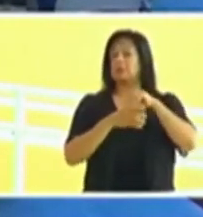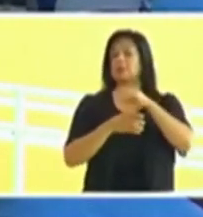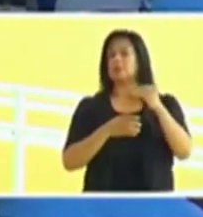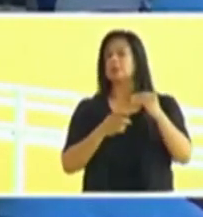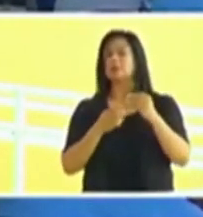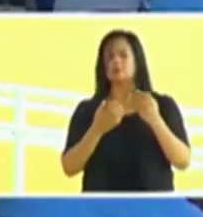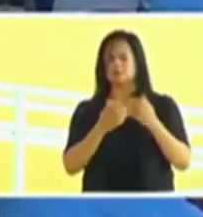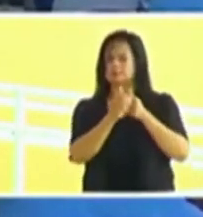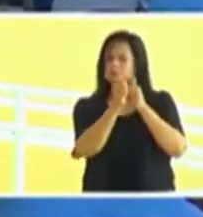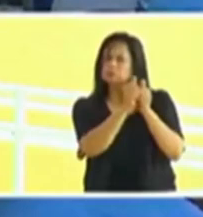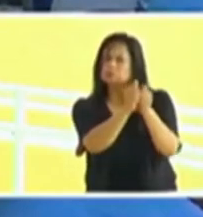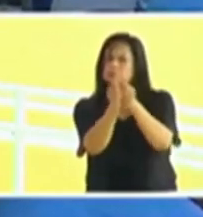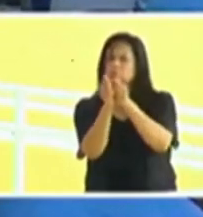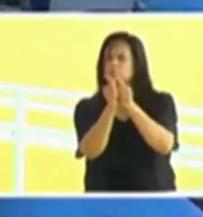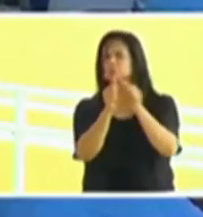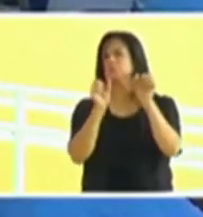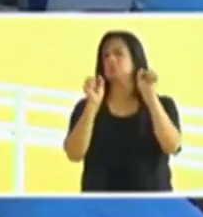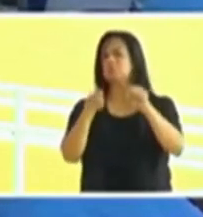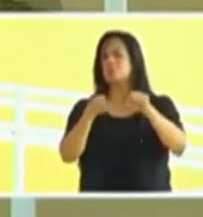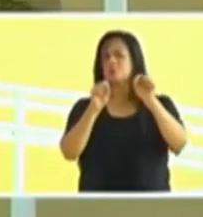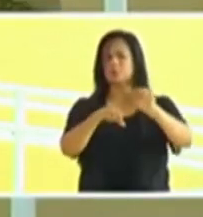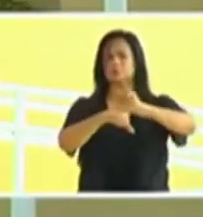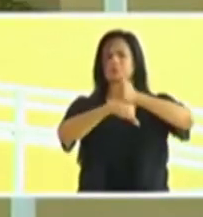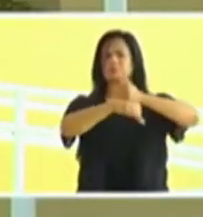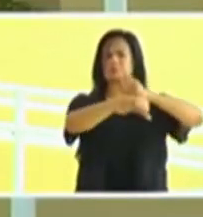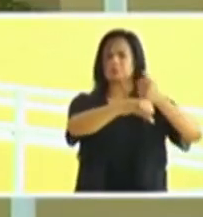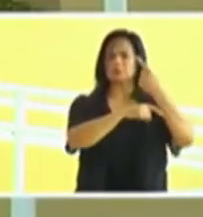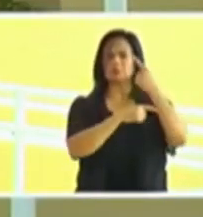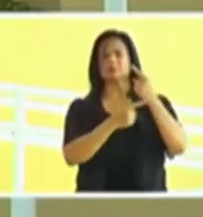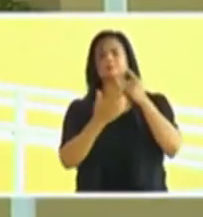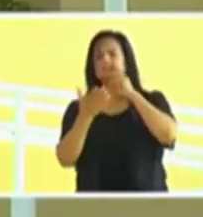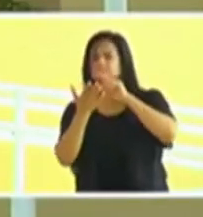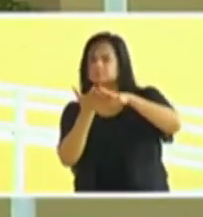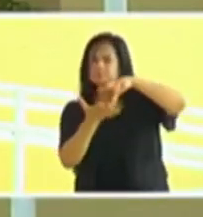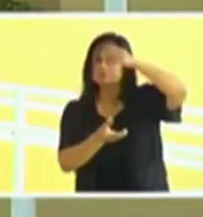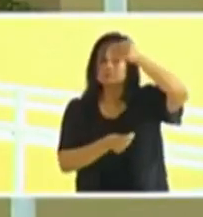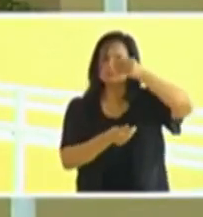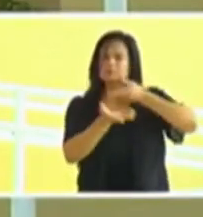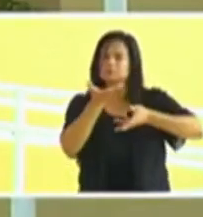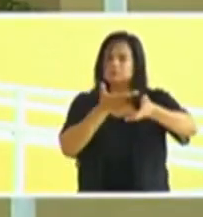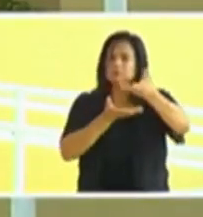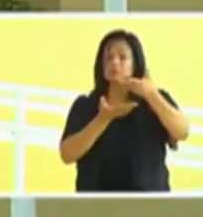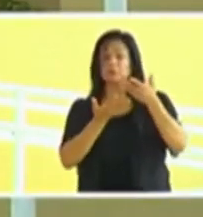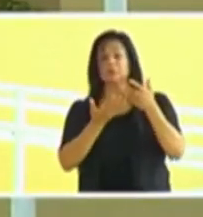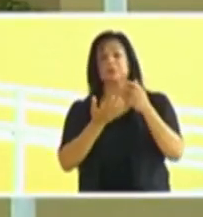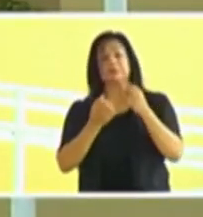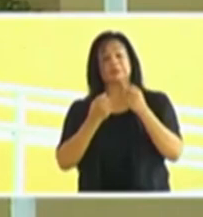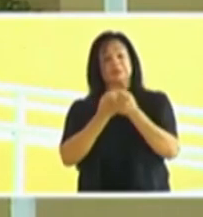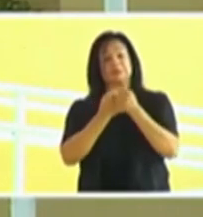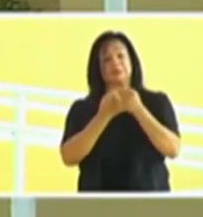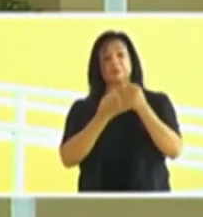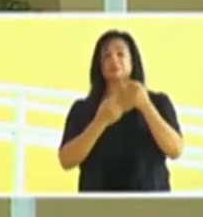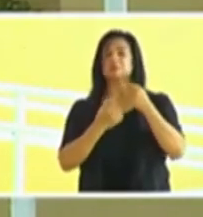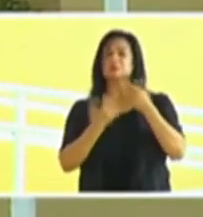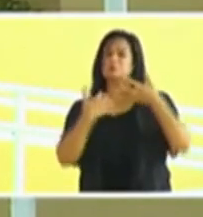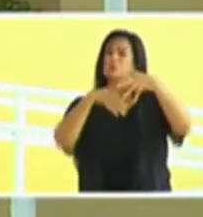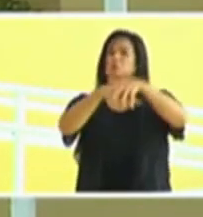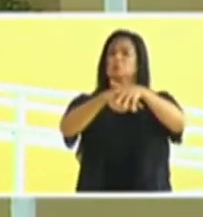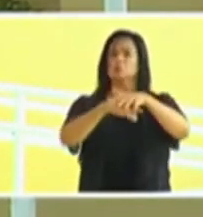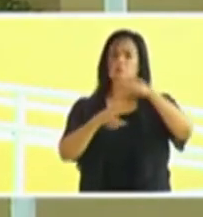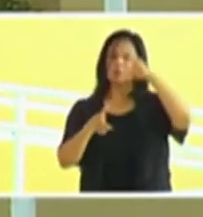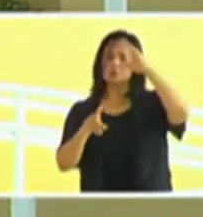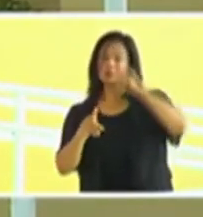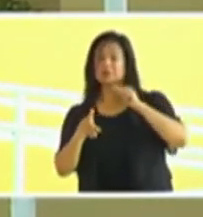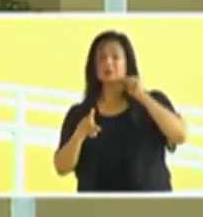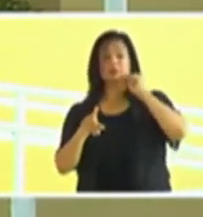que juntos podemos crear un ambiente de aprendizaje seguro e inclusivo, donde los niños y las